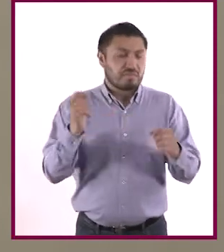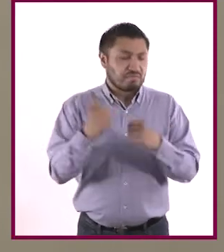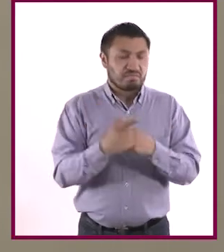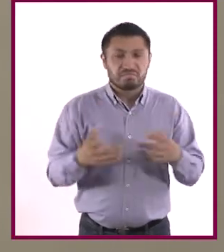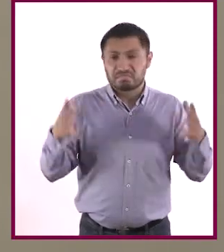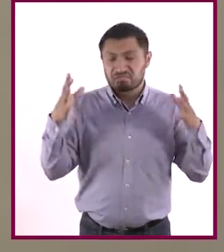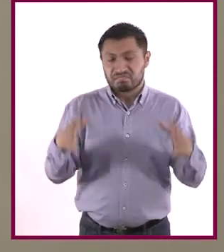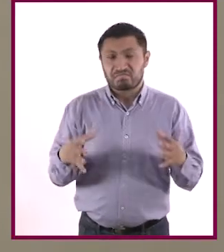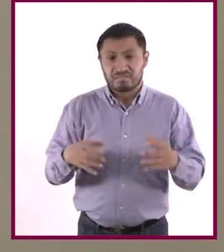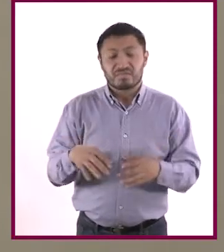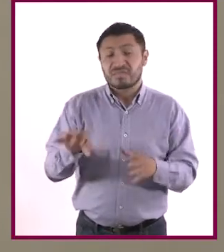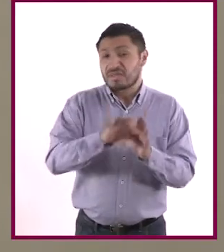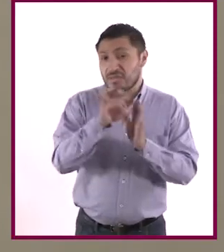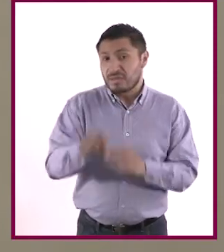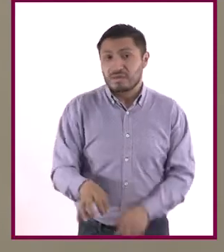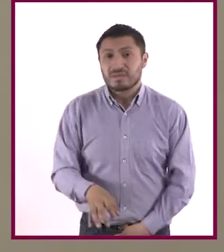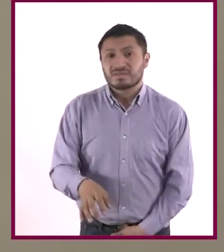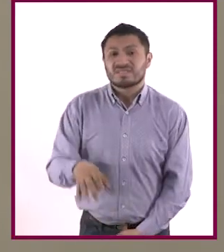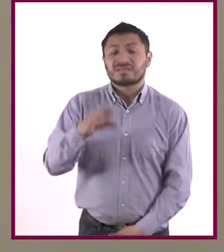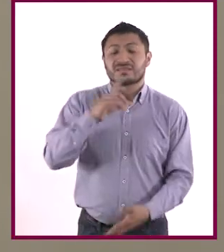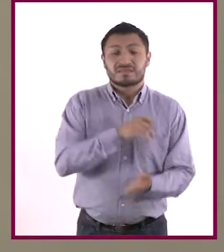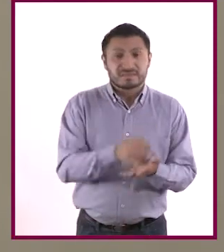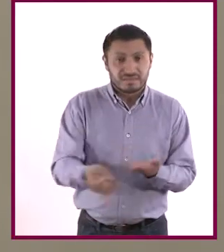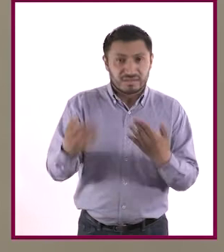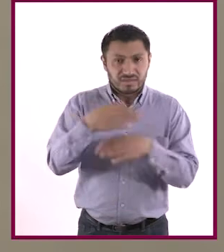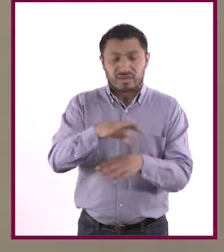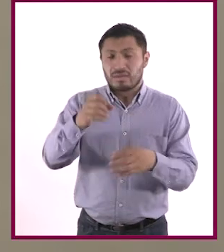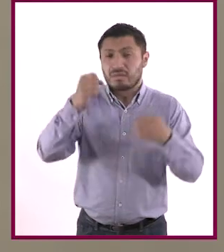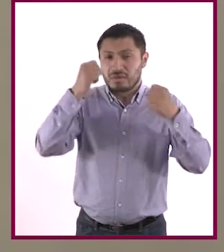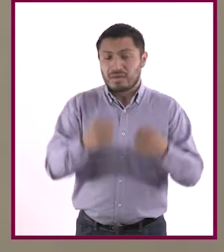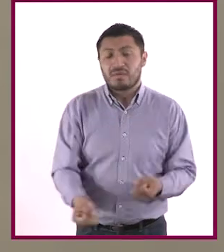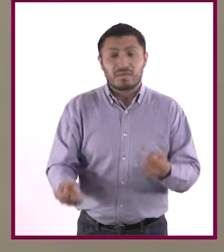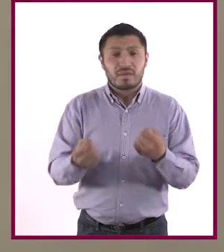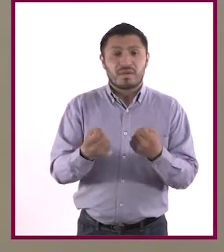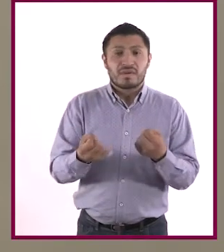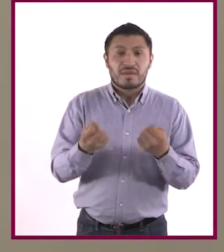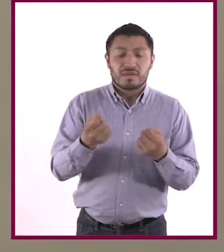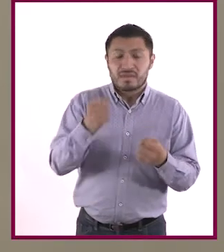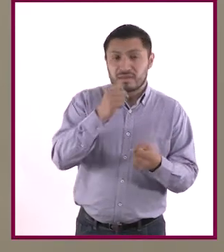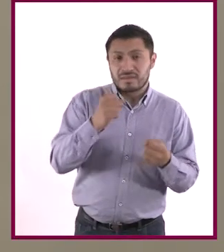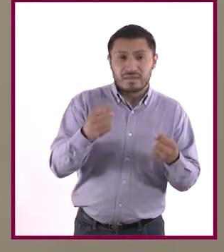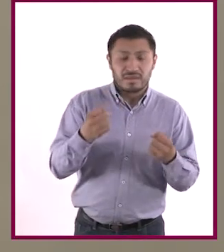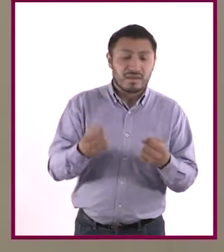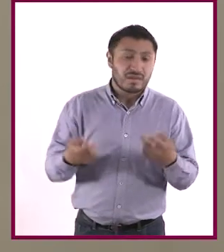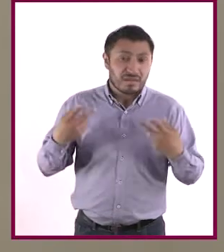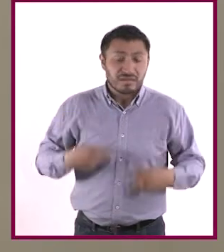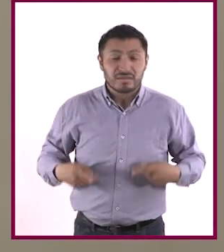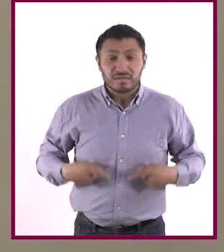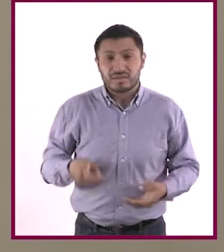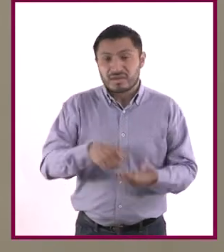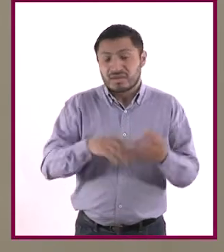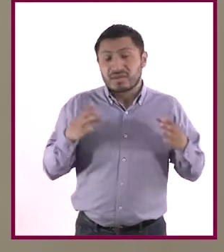colectivo. Por ejemplo, cuando se toman decisiones sobre seguridad ciudadana en tu barrio o colonia, ¿se le pide opinión a niñas,